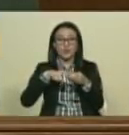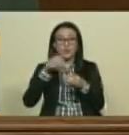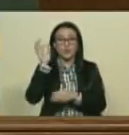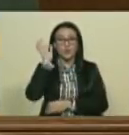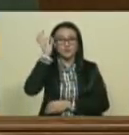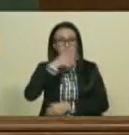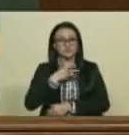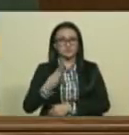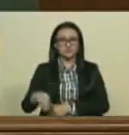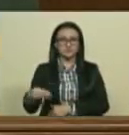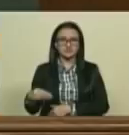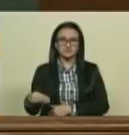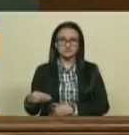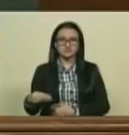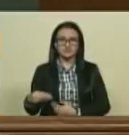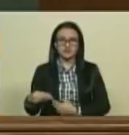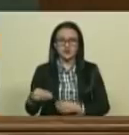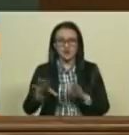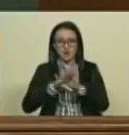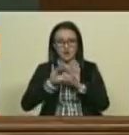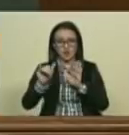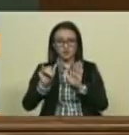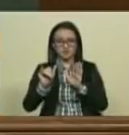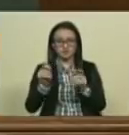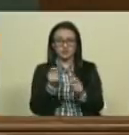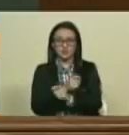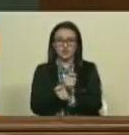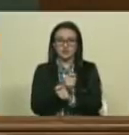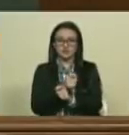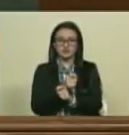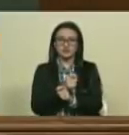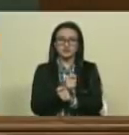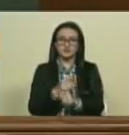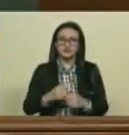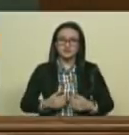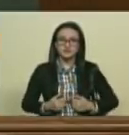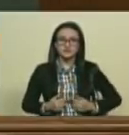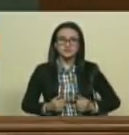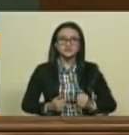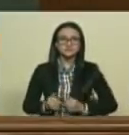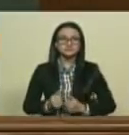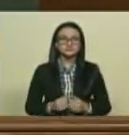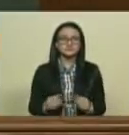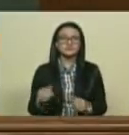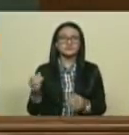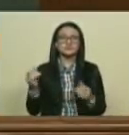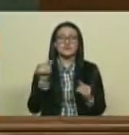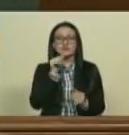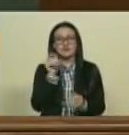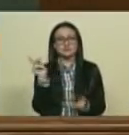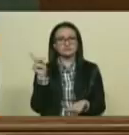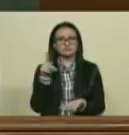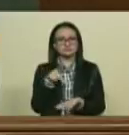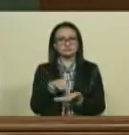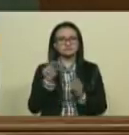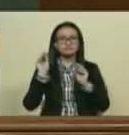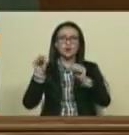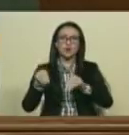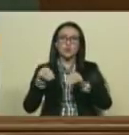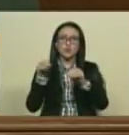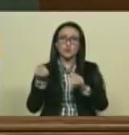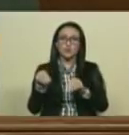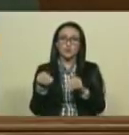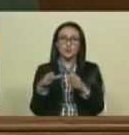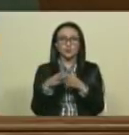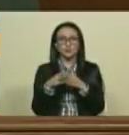Consejo Presidencial Constituyente que convocó a todo